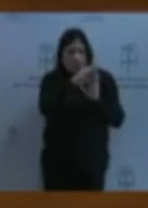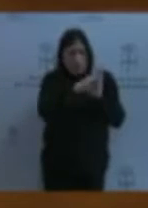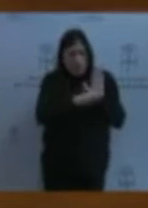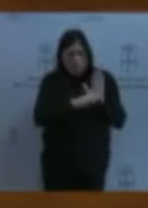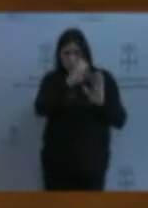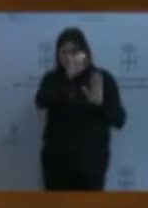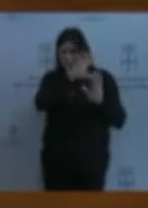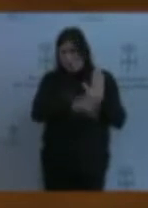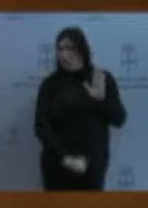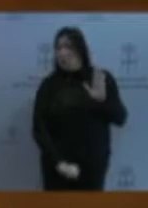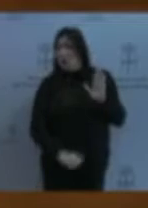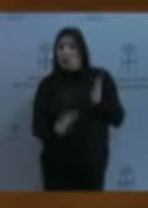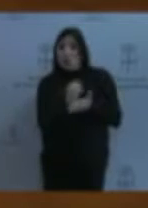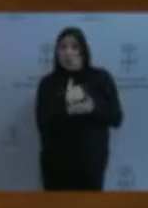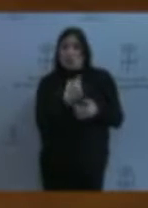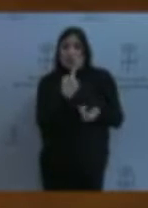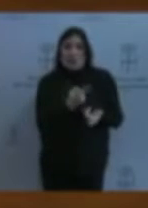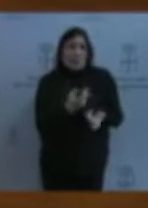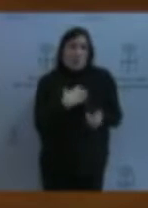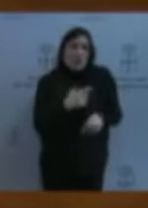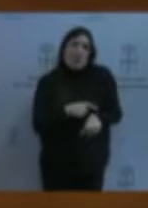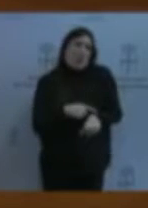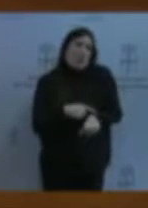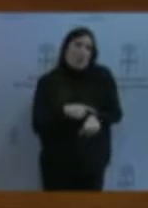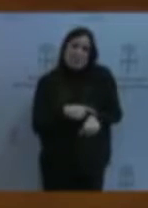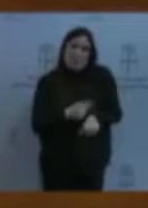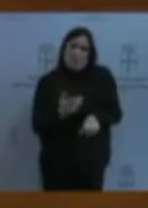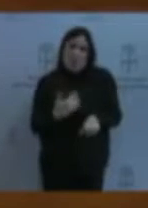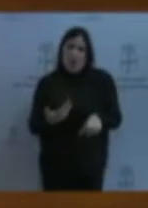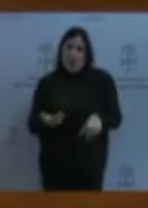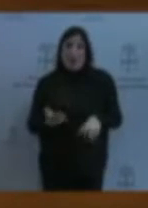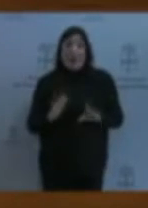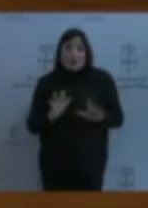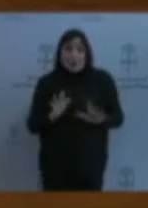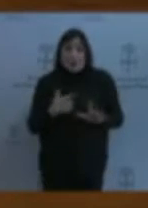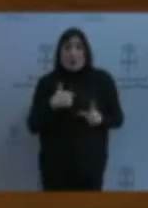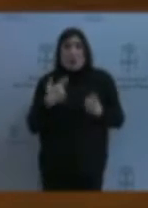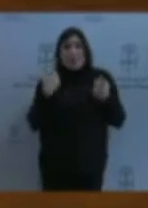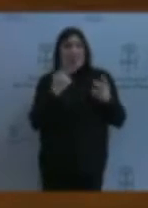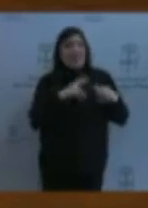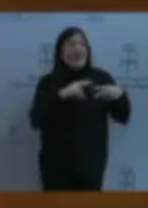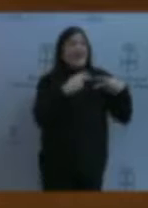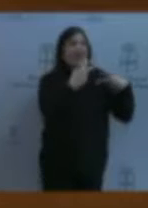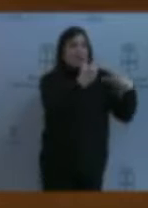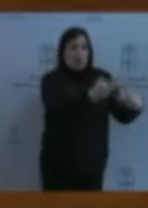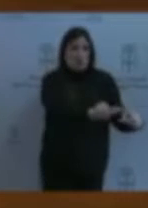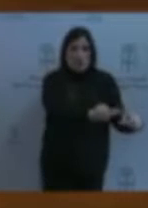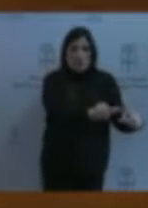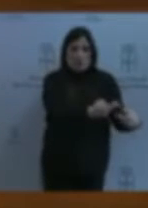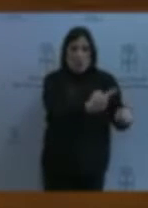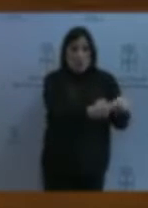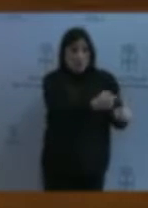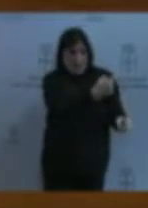más tiempo del que dispongo. Entonces voy a tratar de contestarle algunas de las cosas que usted ha planteado. Sí, sin duda, no